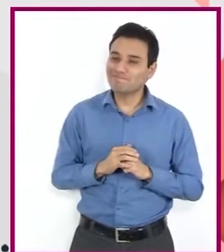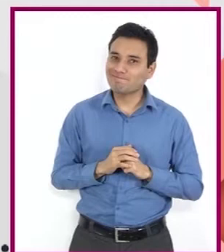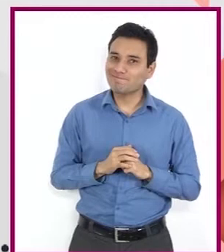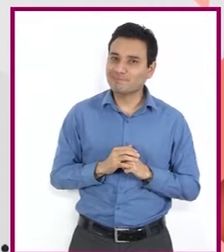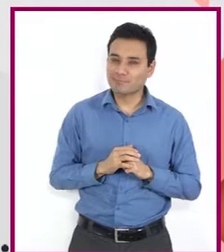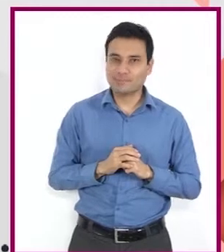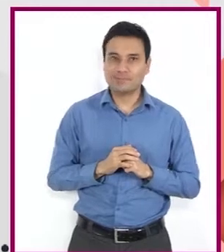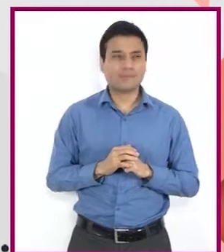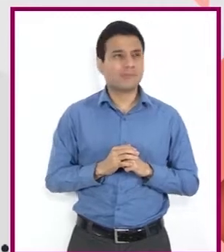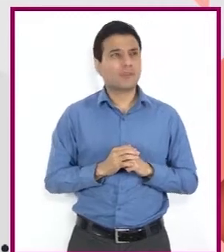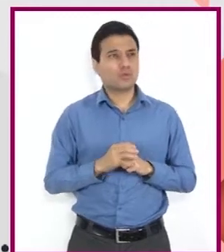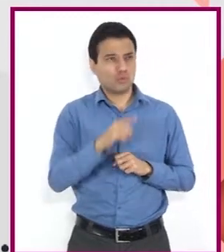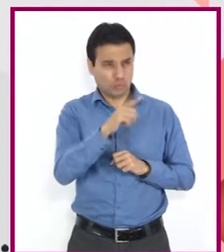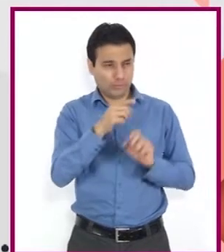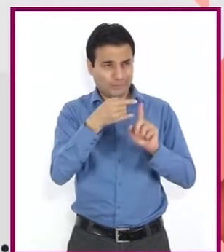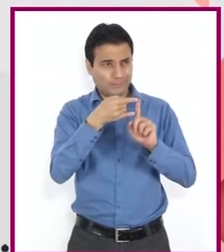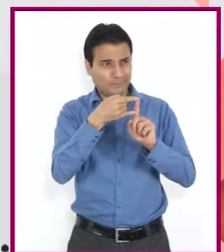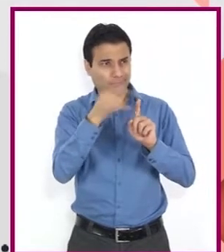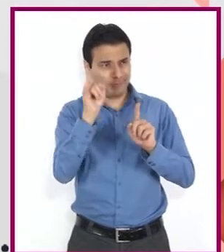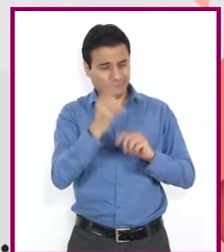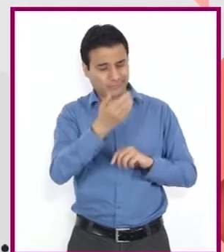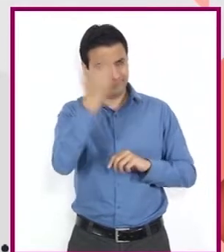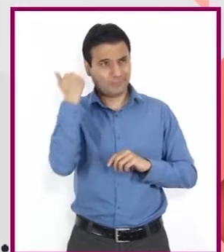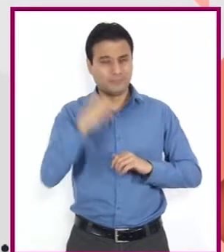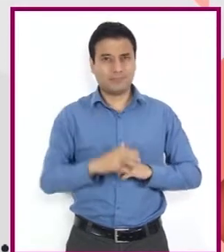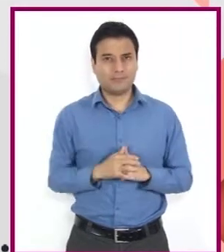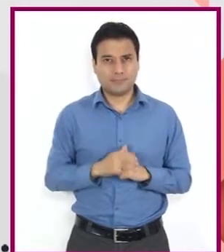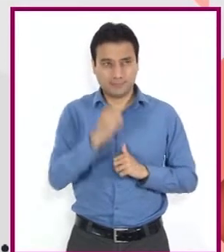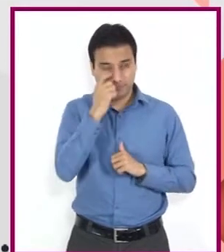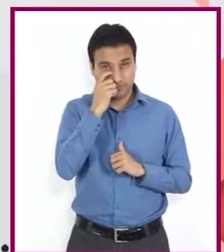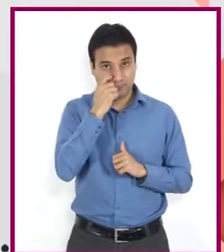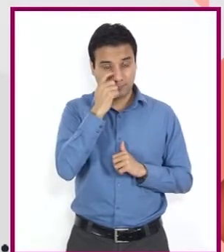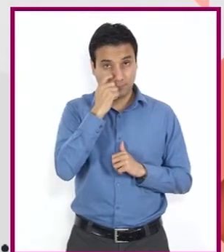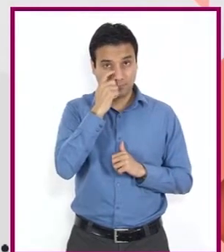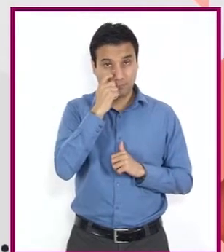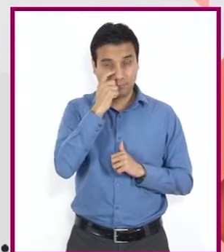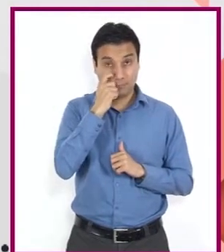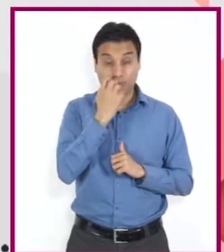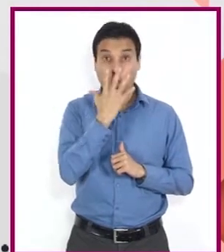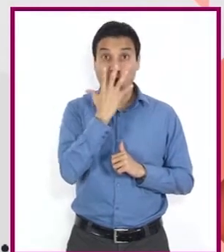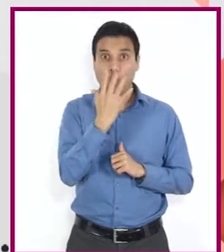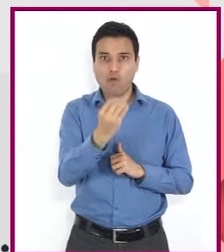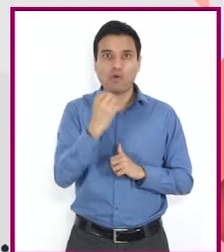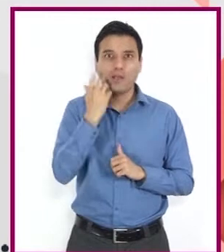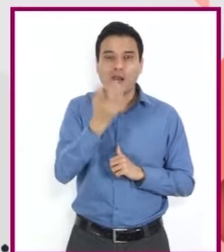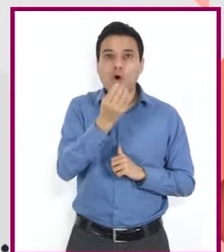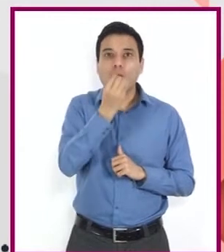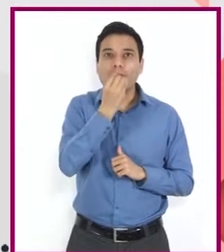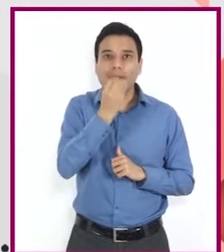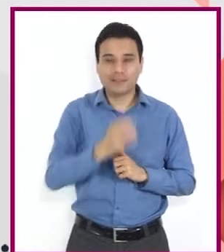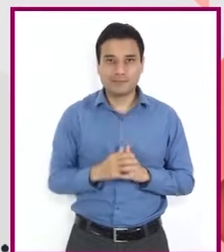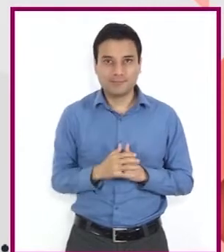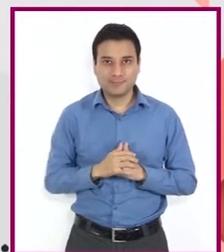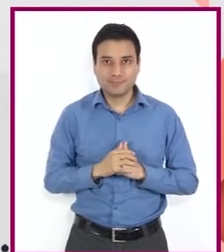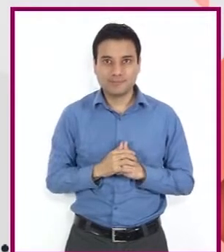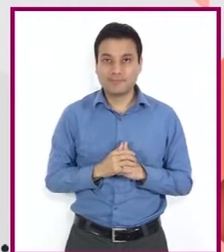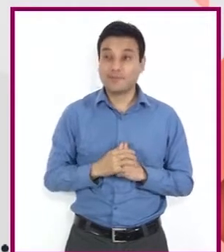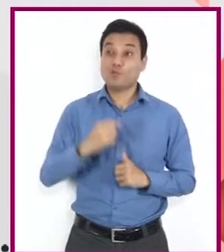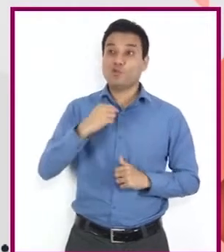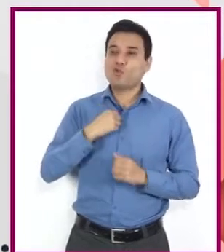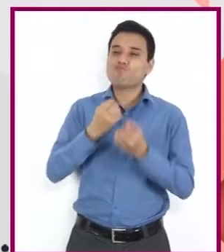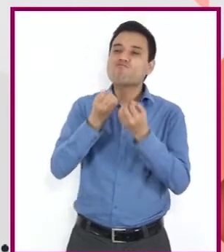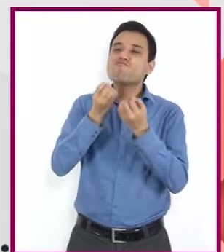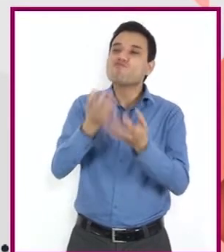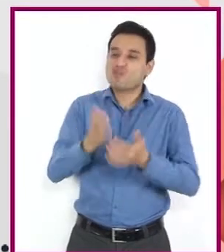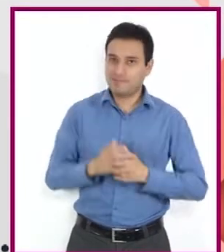de la puerta, hijita, está abierta. El lobo quería comerse a Caperucita. Traje esto para